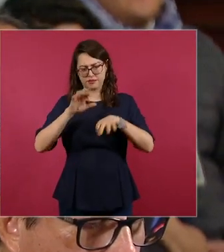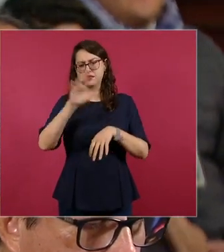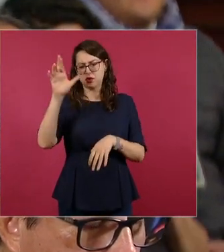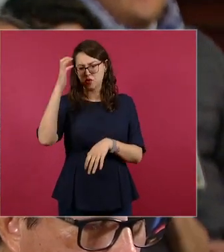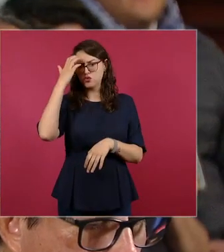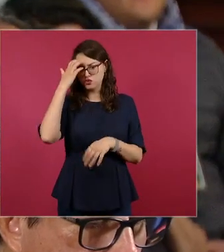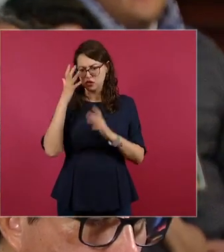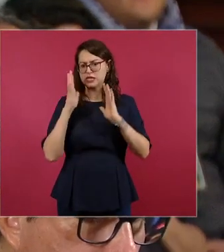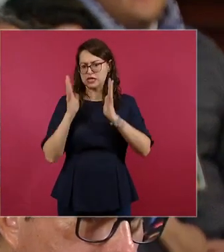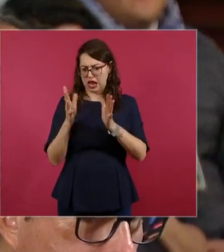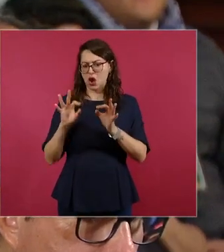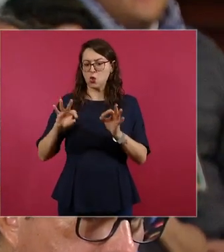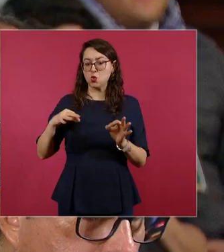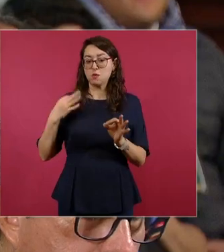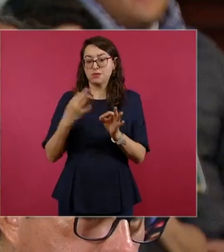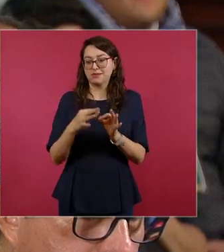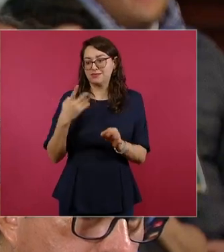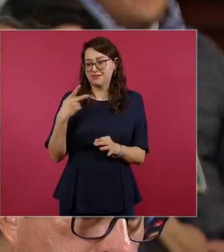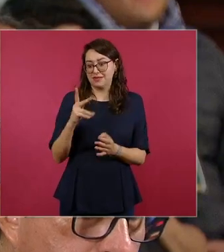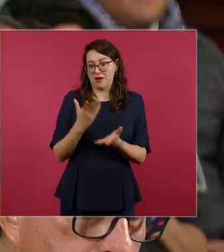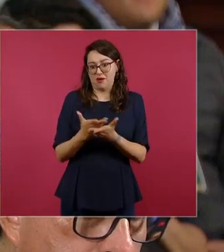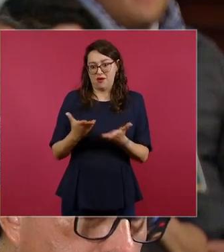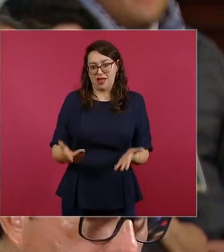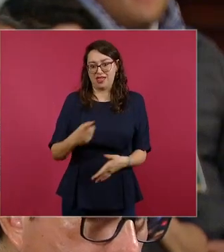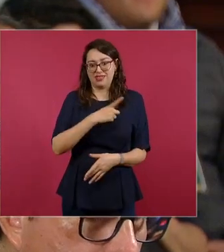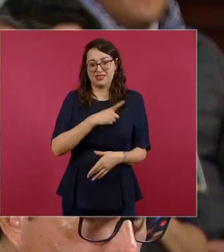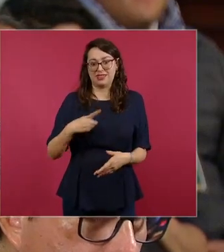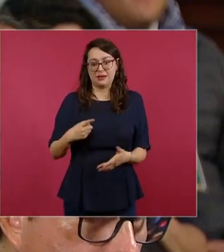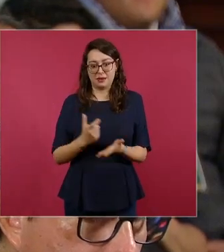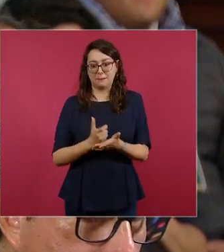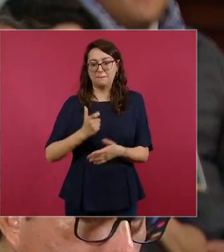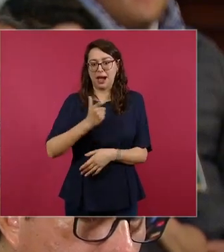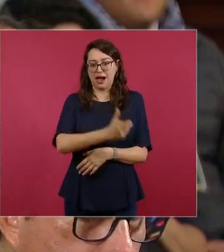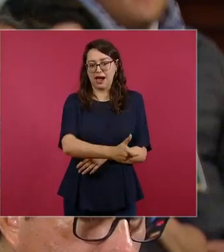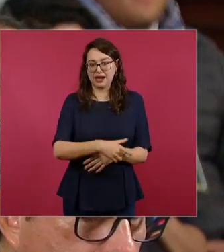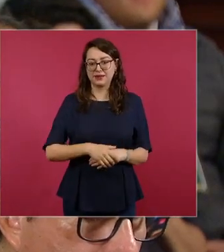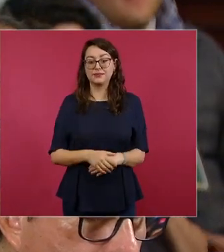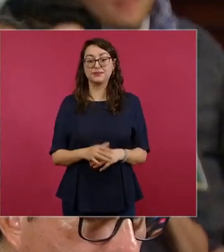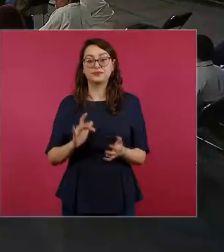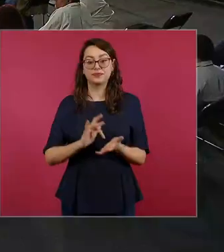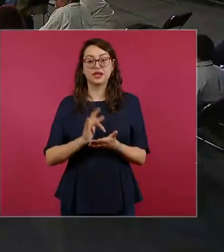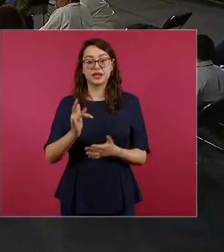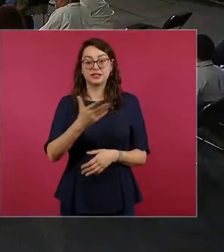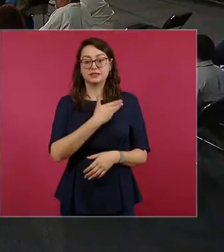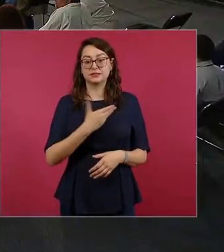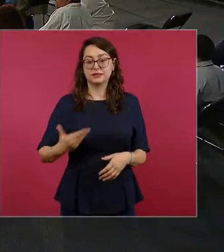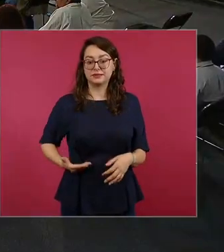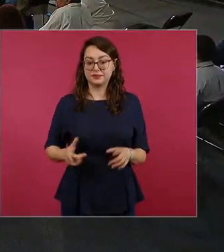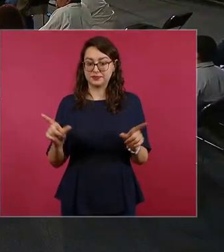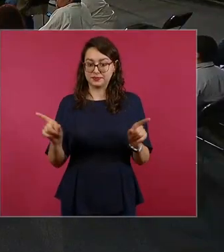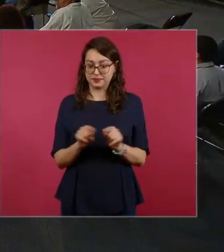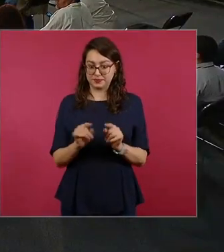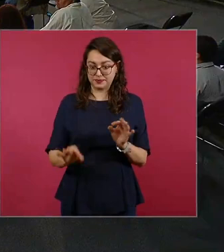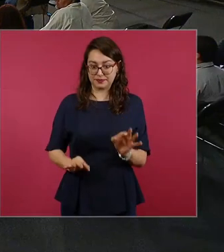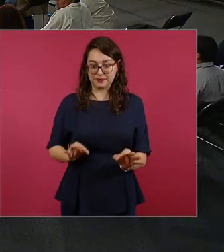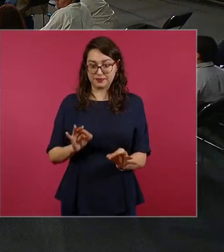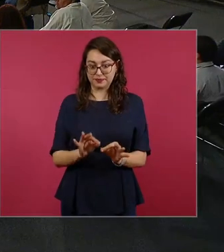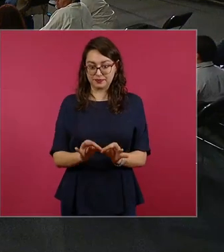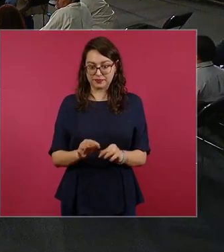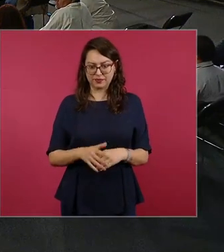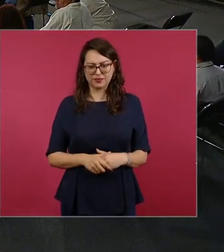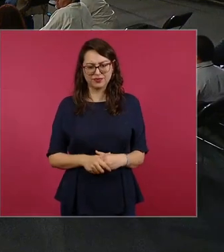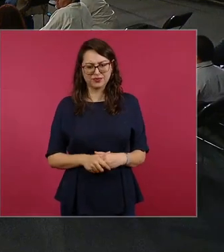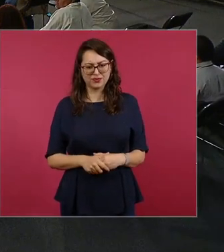que se aplicaron y sacaron estos laudos y van a salir otros más. Gracias presidente ¿Cuál fue lo último que